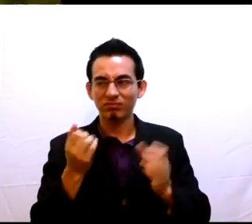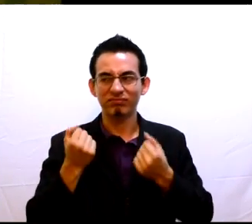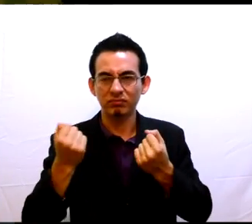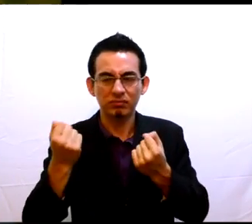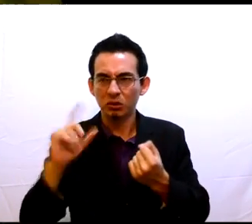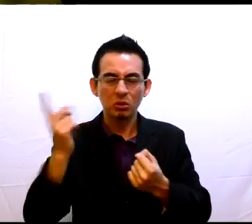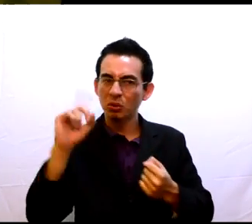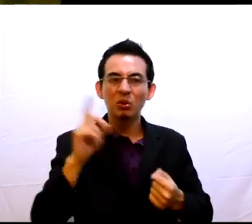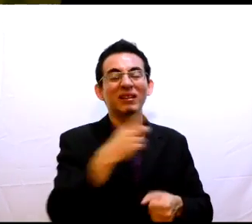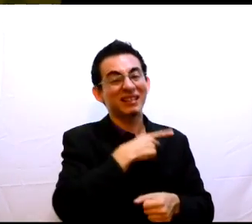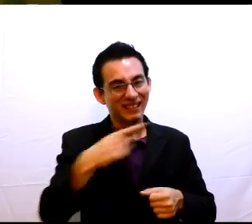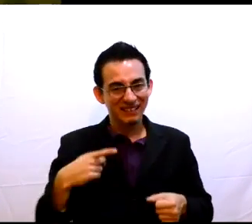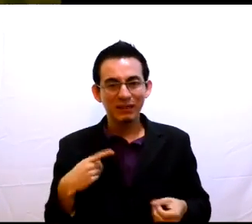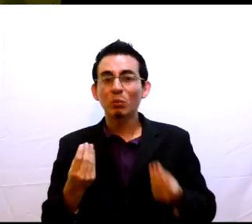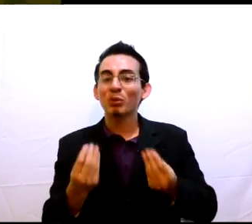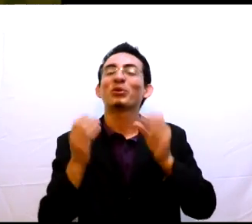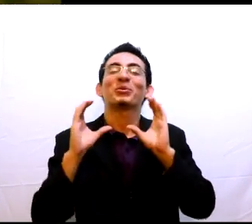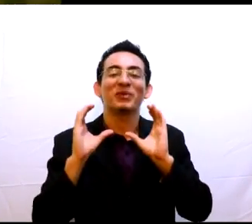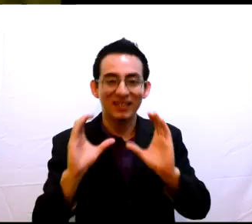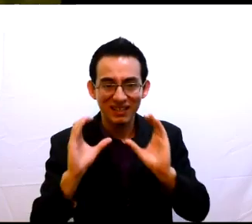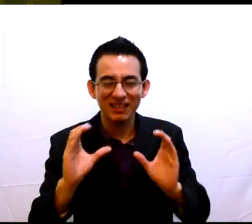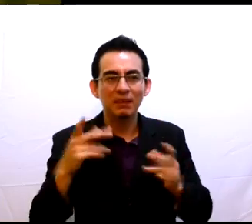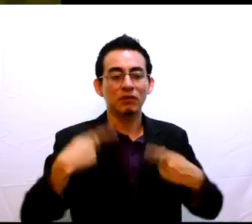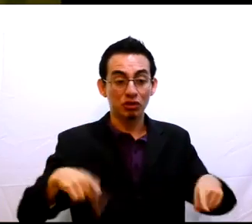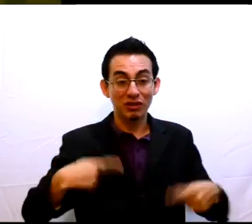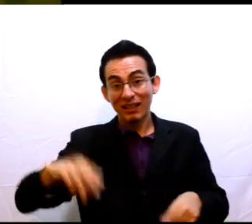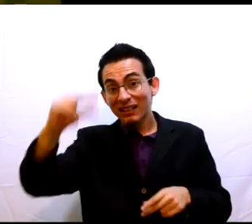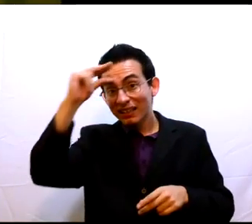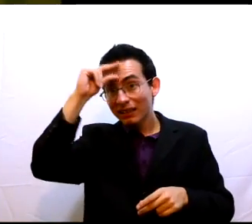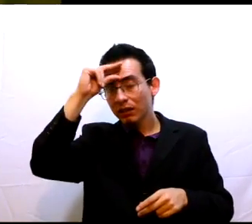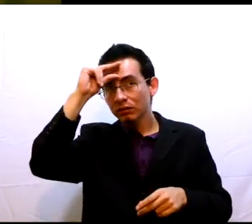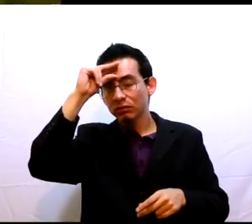protege a los prudentes ya los inteligentes